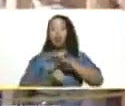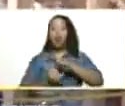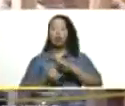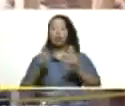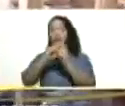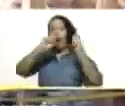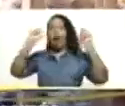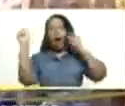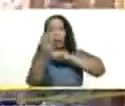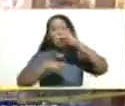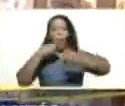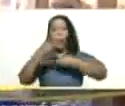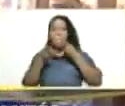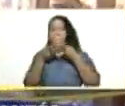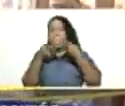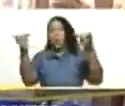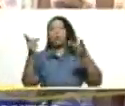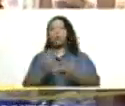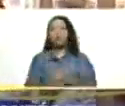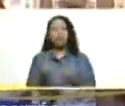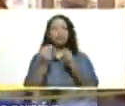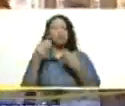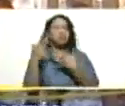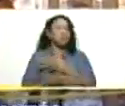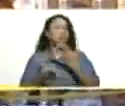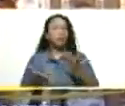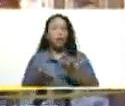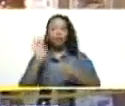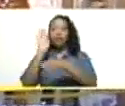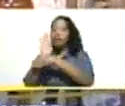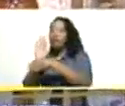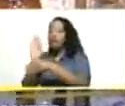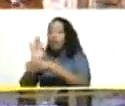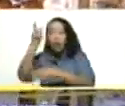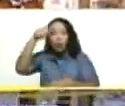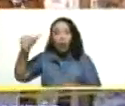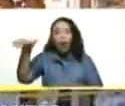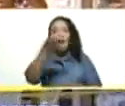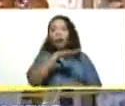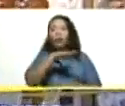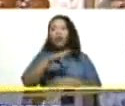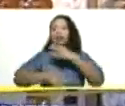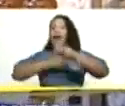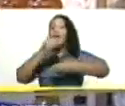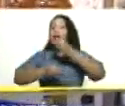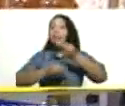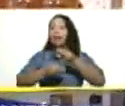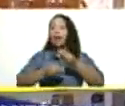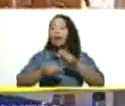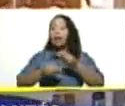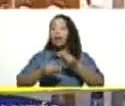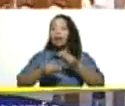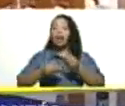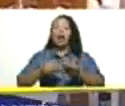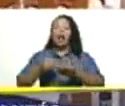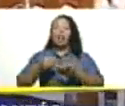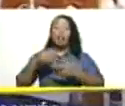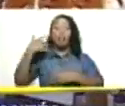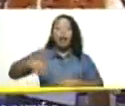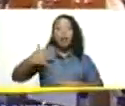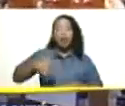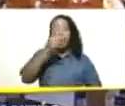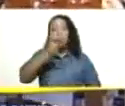en una política pública. ¿Para qué? Bueno, para proteger a nuestro pueblo y garantizarle su sagrado derecho a la alimentación, que